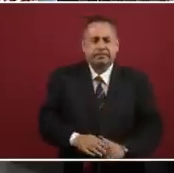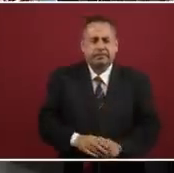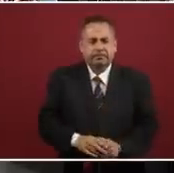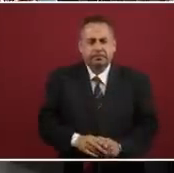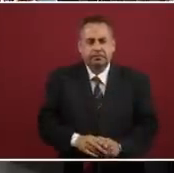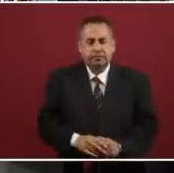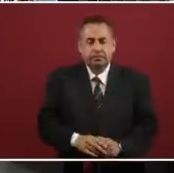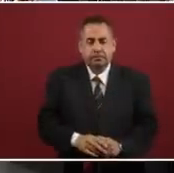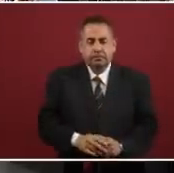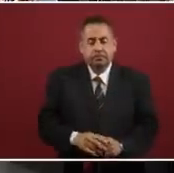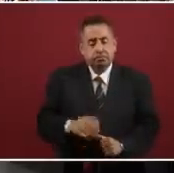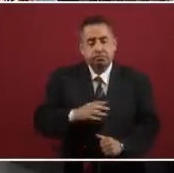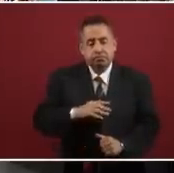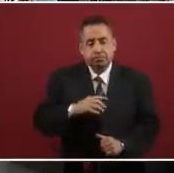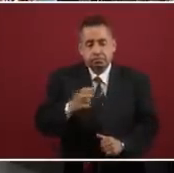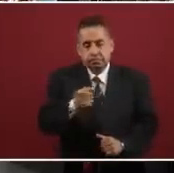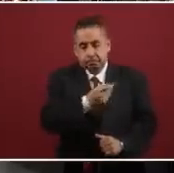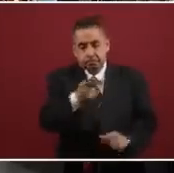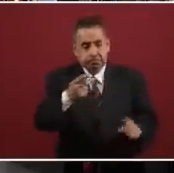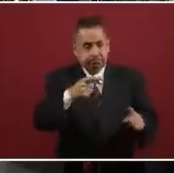Hay experiencias